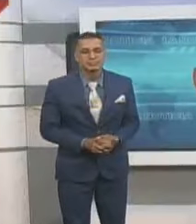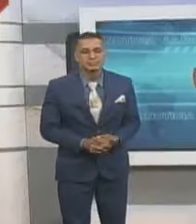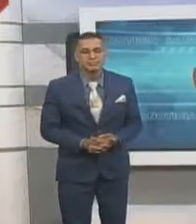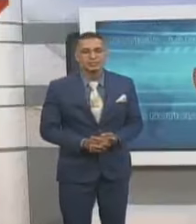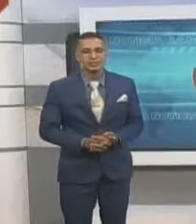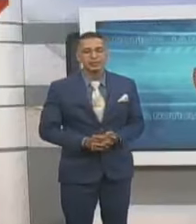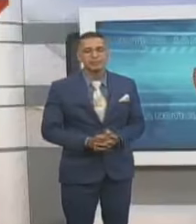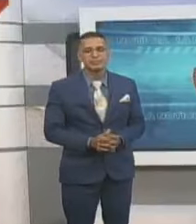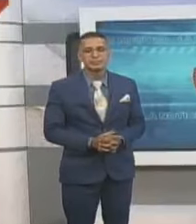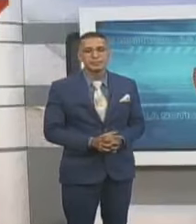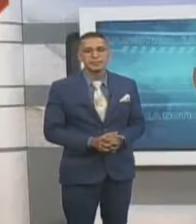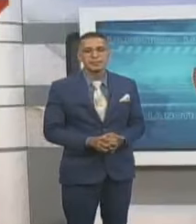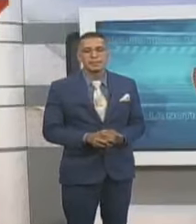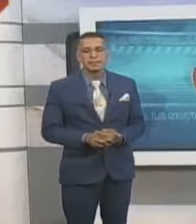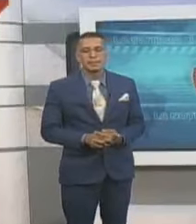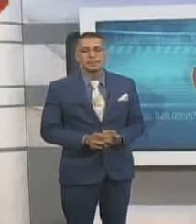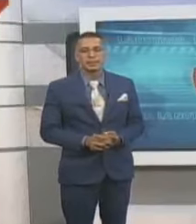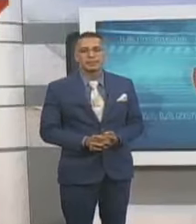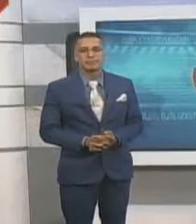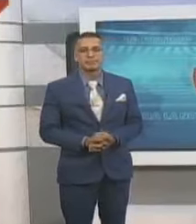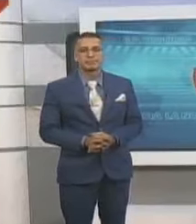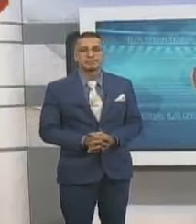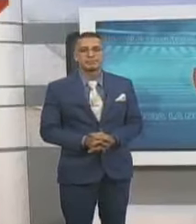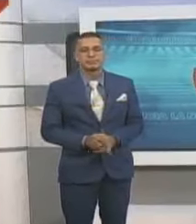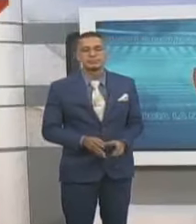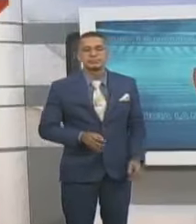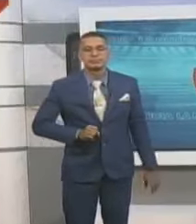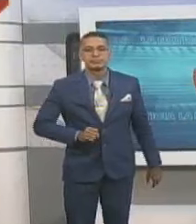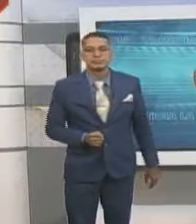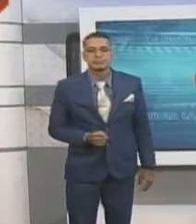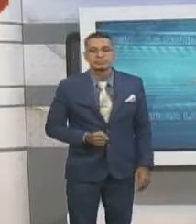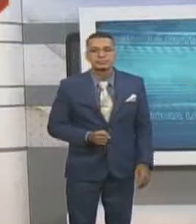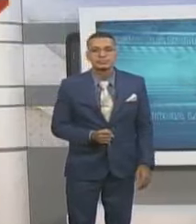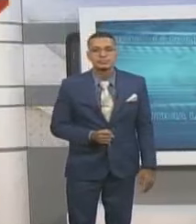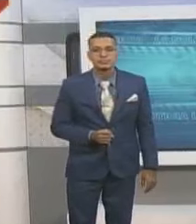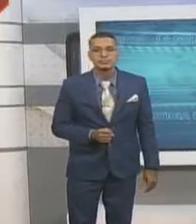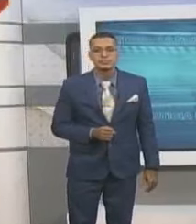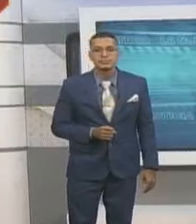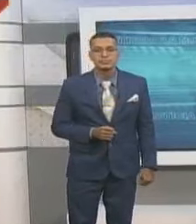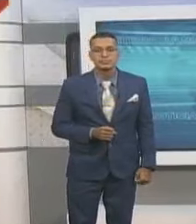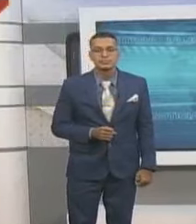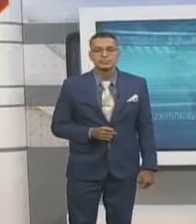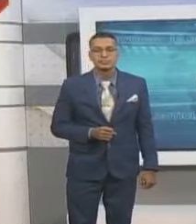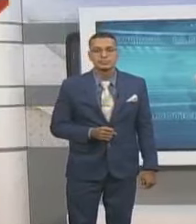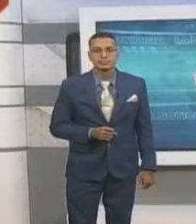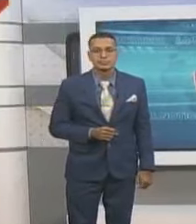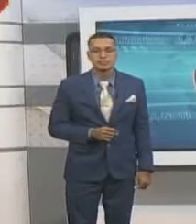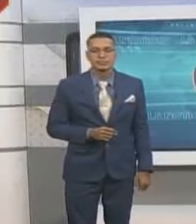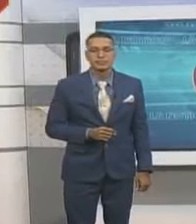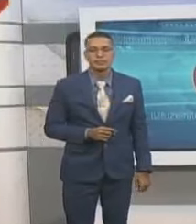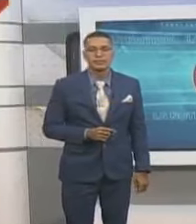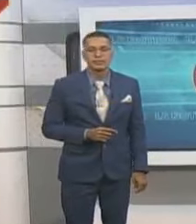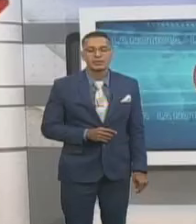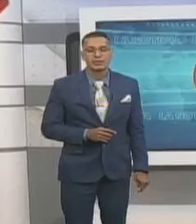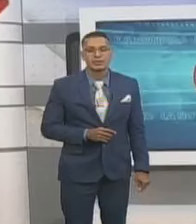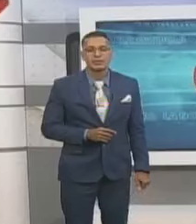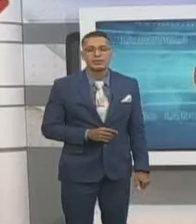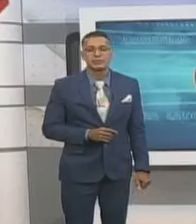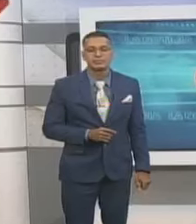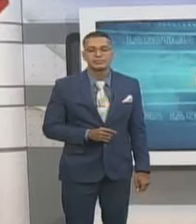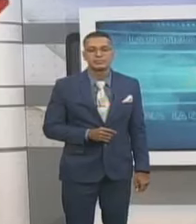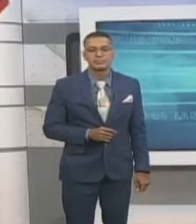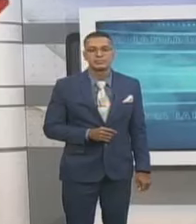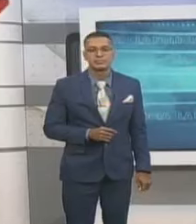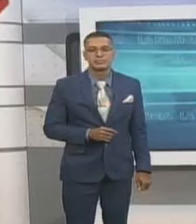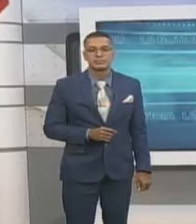Gracias, Javi, por esta información. Allí tenían instaladas entonces estas mesas de trabajo para conformar así lo que será este instrumento